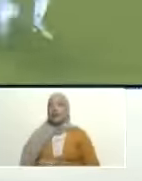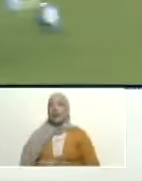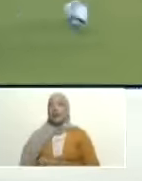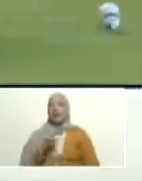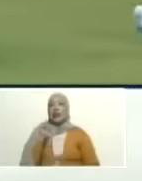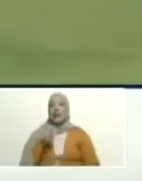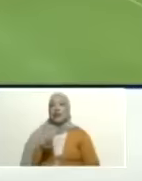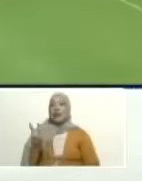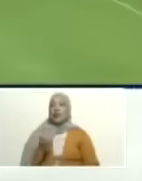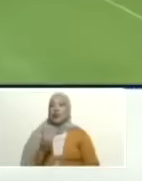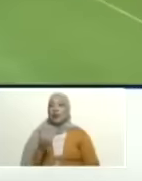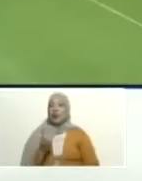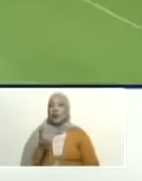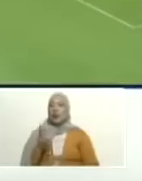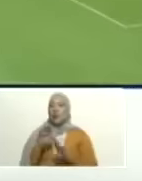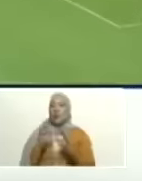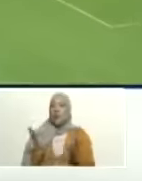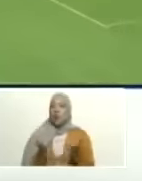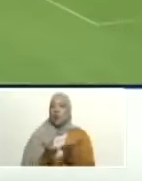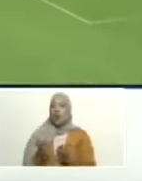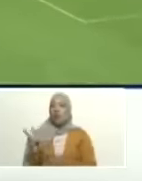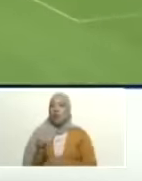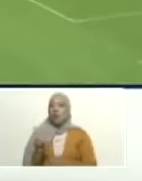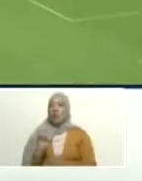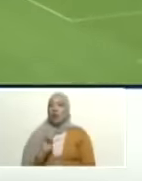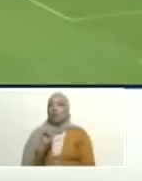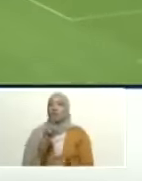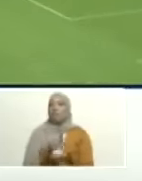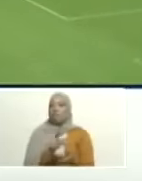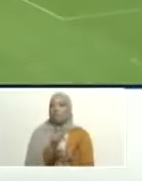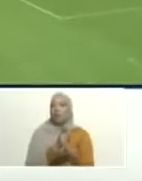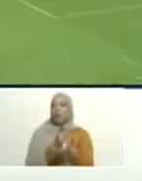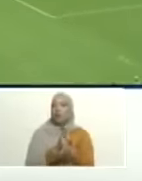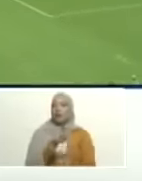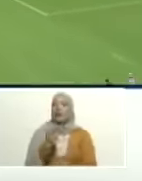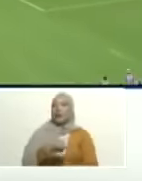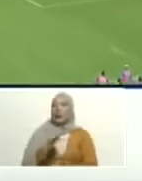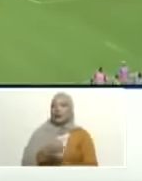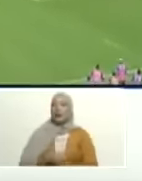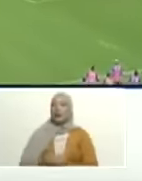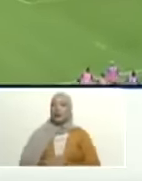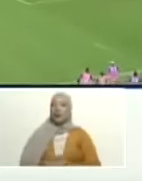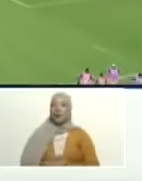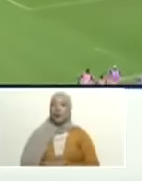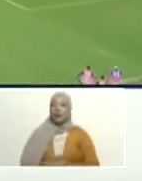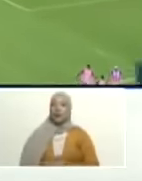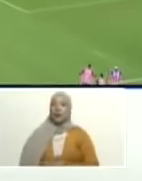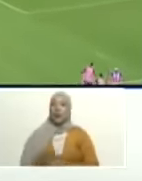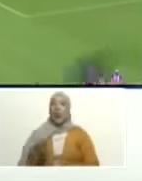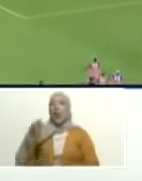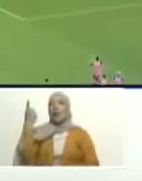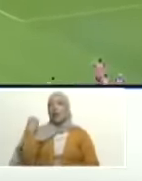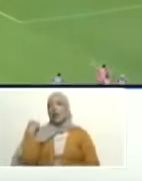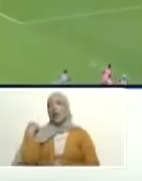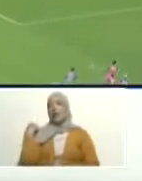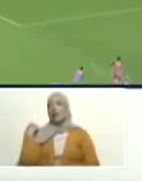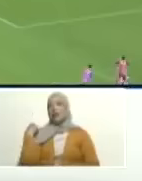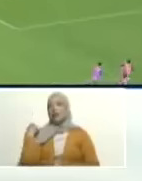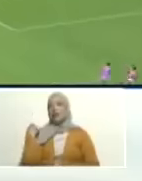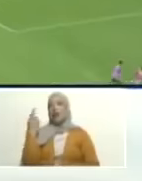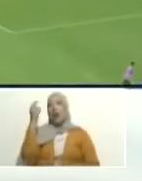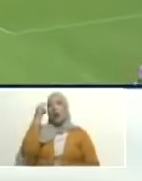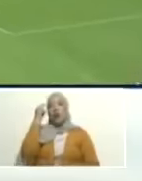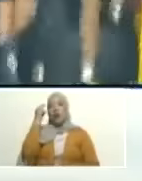vez vamos para el Mundial. ¿Ah? Esta vez sí. Así que el día de ayer fue un